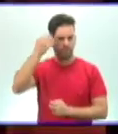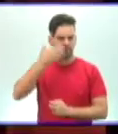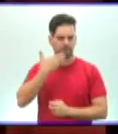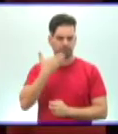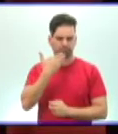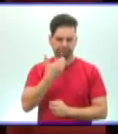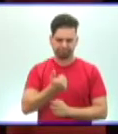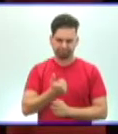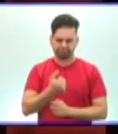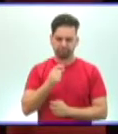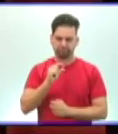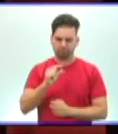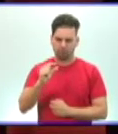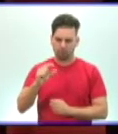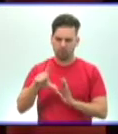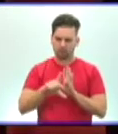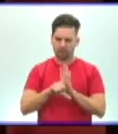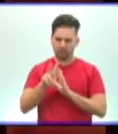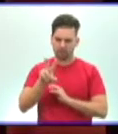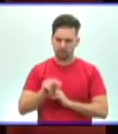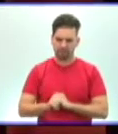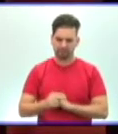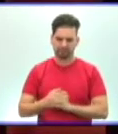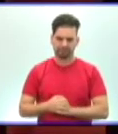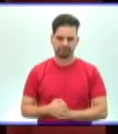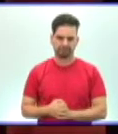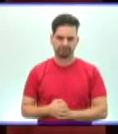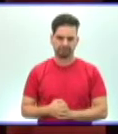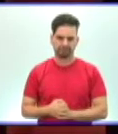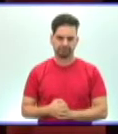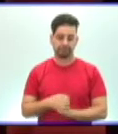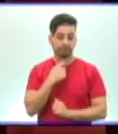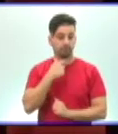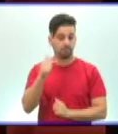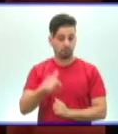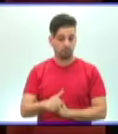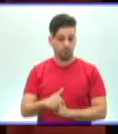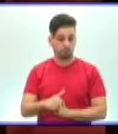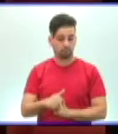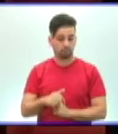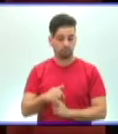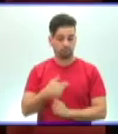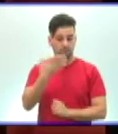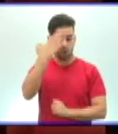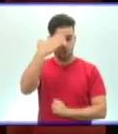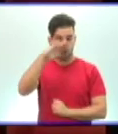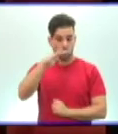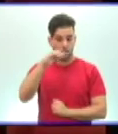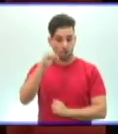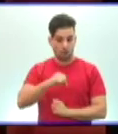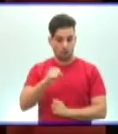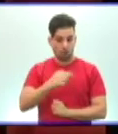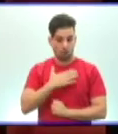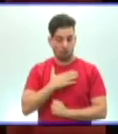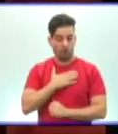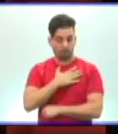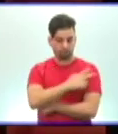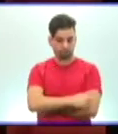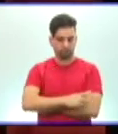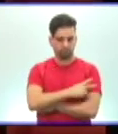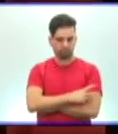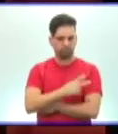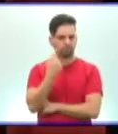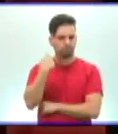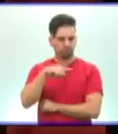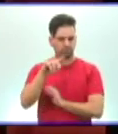enfrentar el cambio climático, nuestro país también se propone una estrategia y la ha llamado Tarea Vida. Veamos en